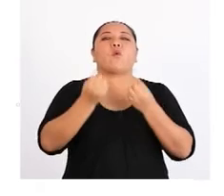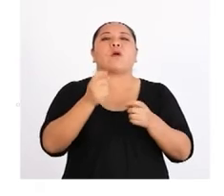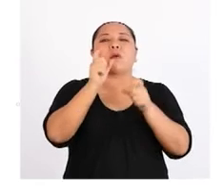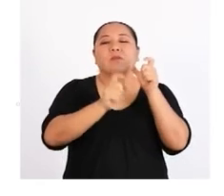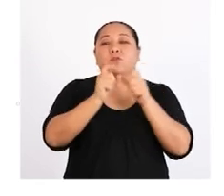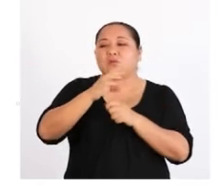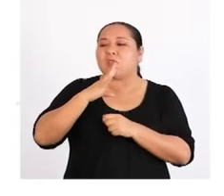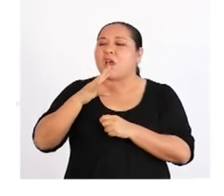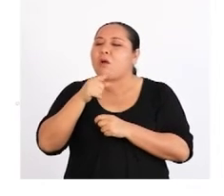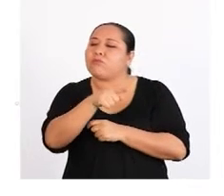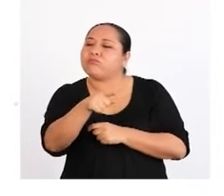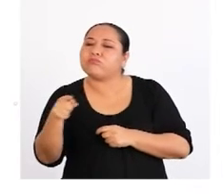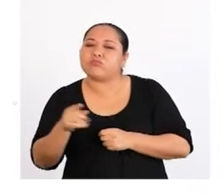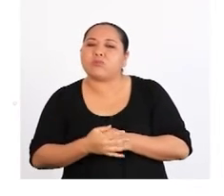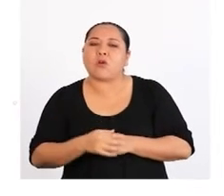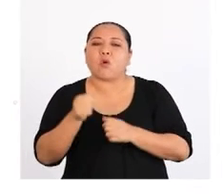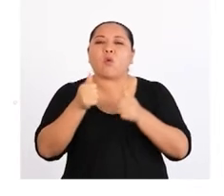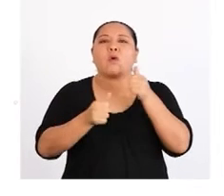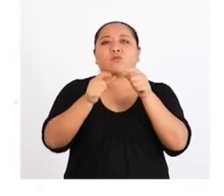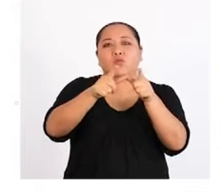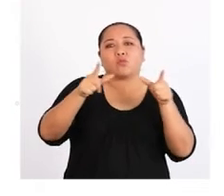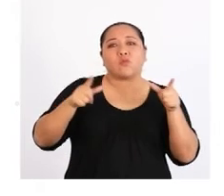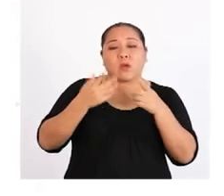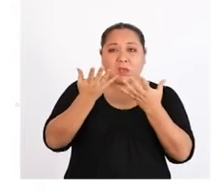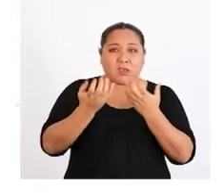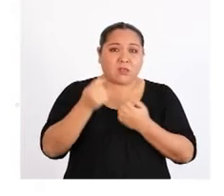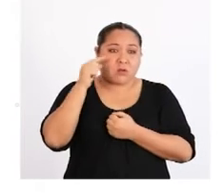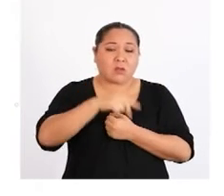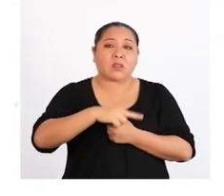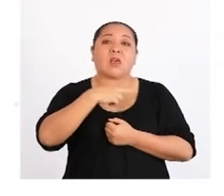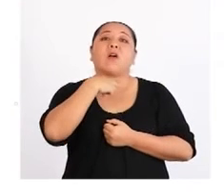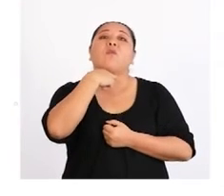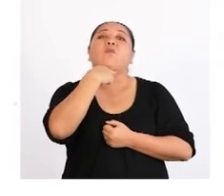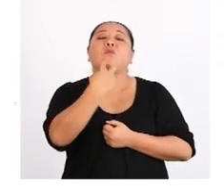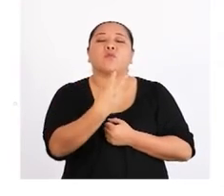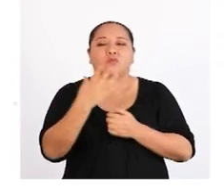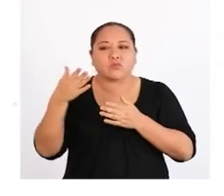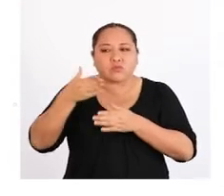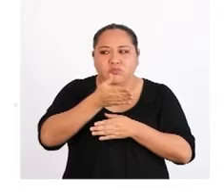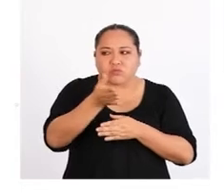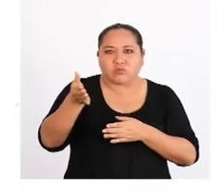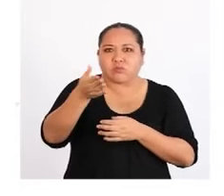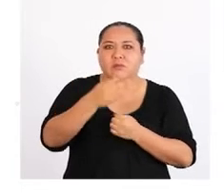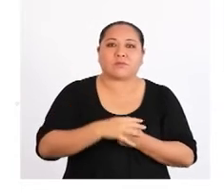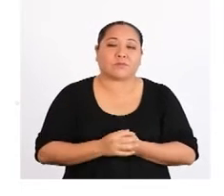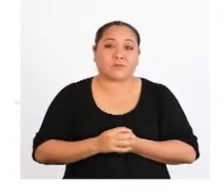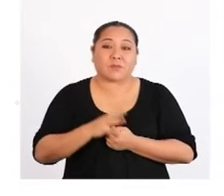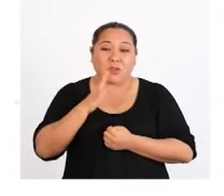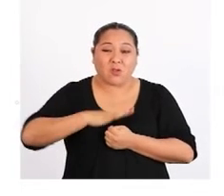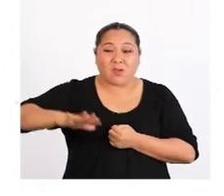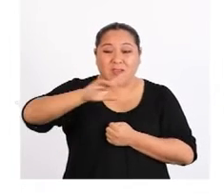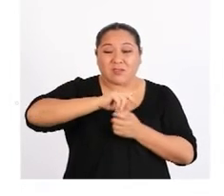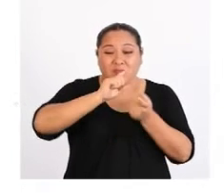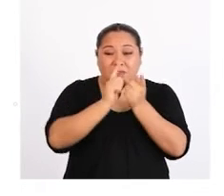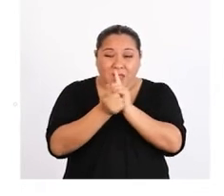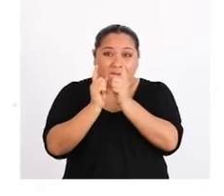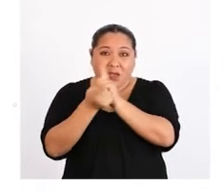personas estamos hablando y qué espacio queremos que nuestra voz recorra. Todas estas